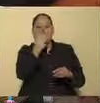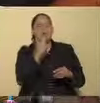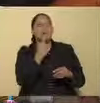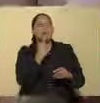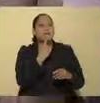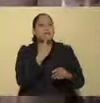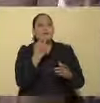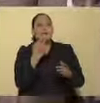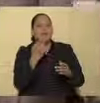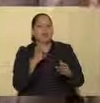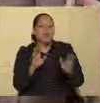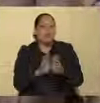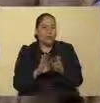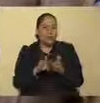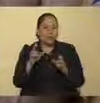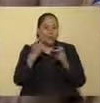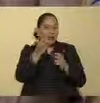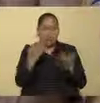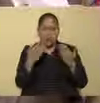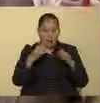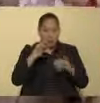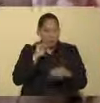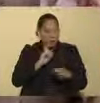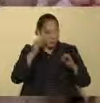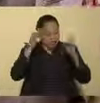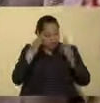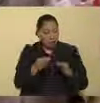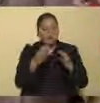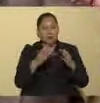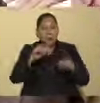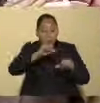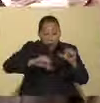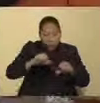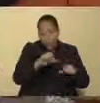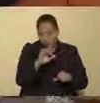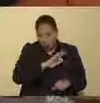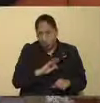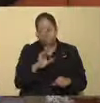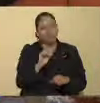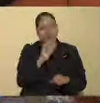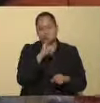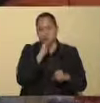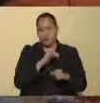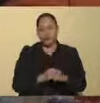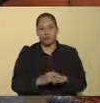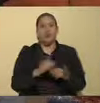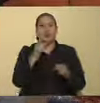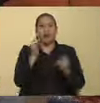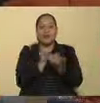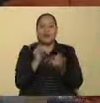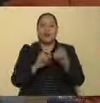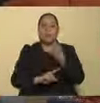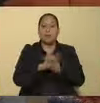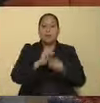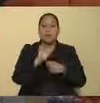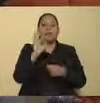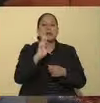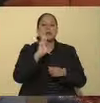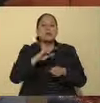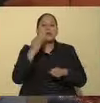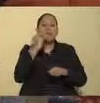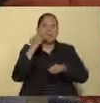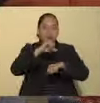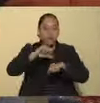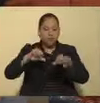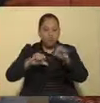bellas del mundo. Exactamente, eso no existe. Hablamos ahorita de las consecuencias de una mala cirugía, pero también hay muy buenas consecuencias